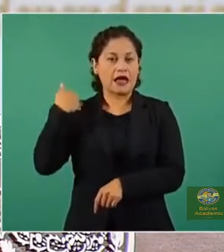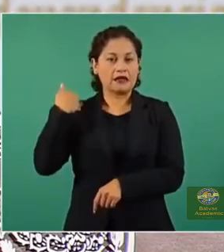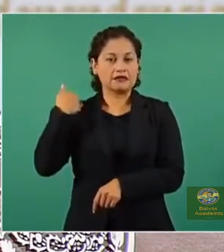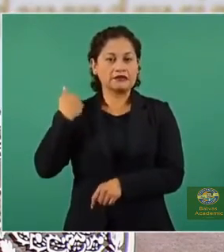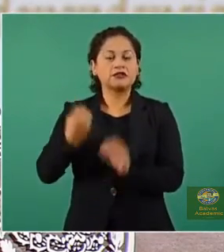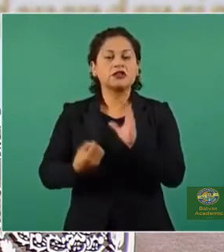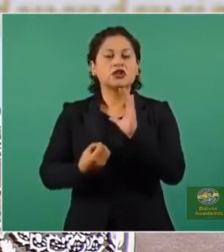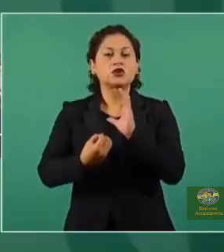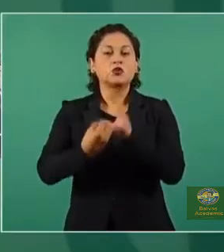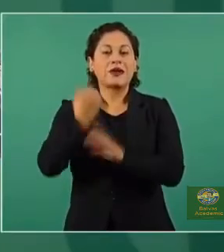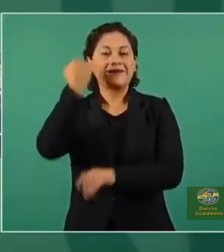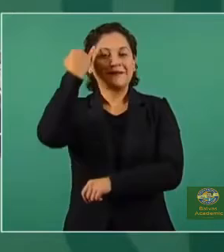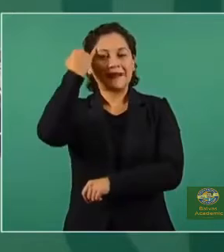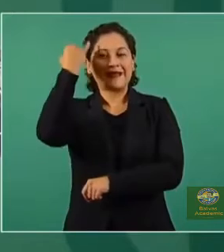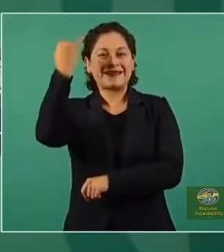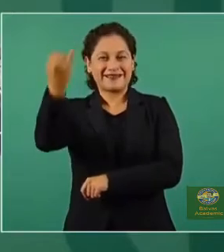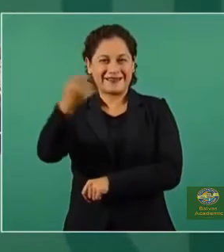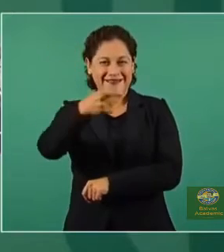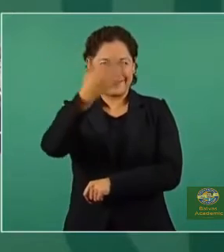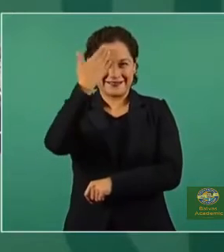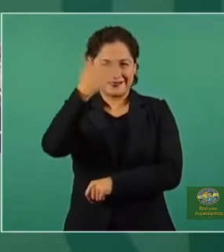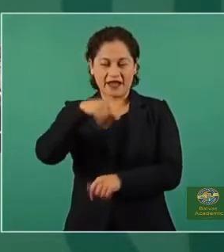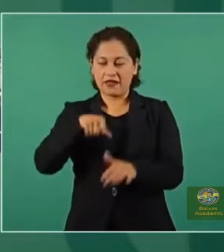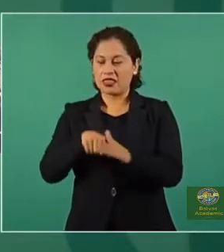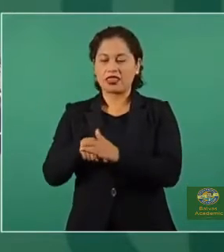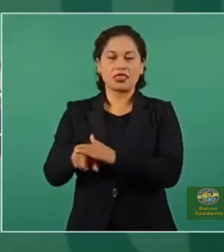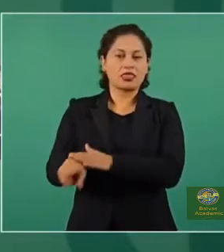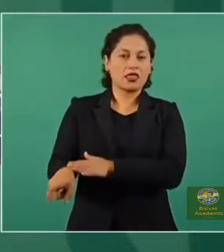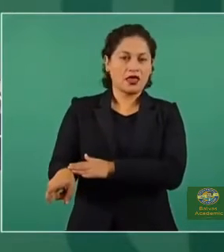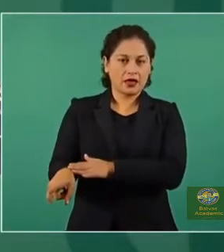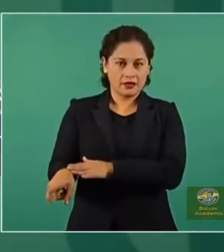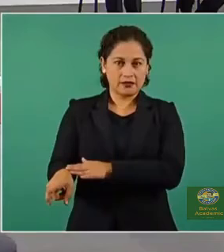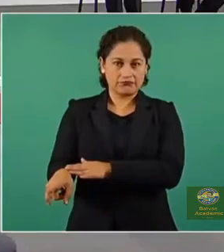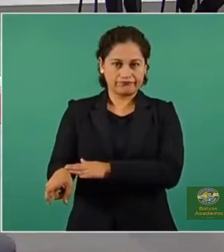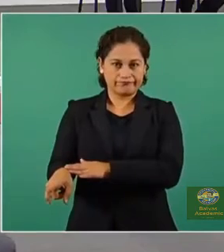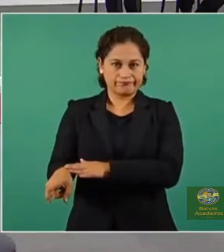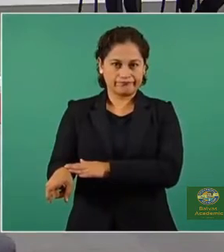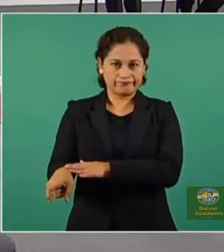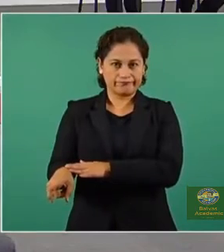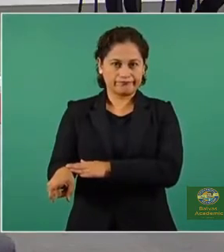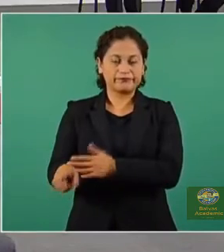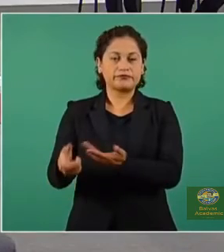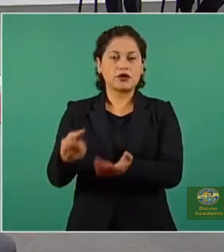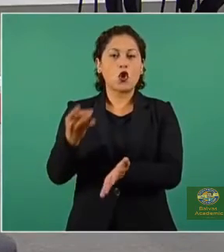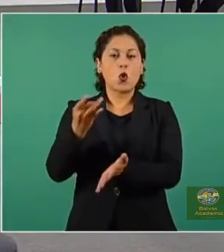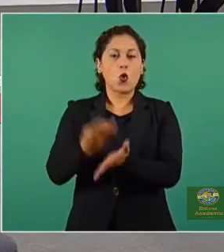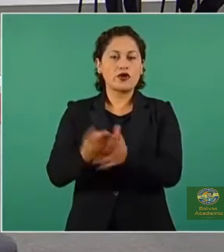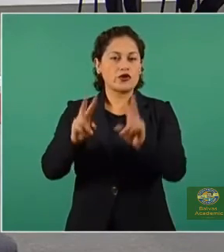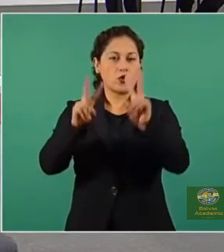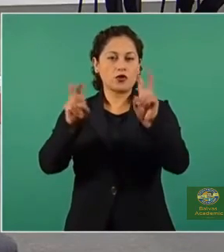lo del moche, ya no solo en publicidad,